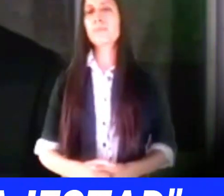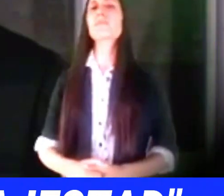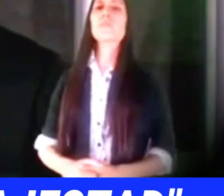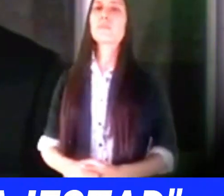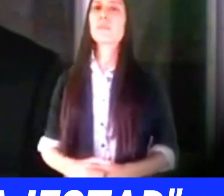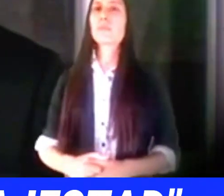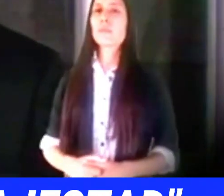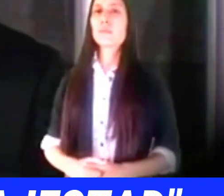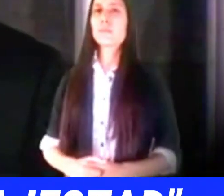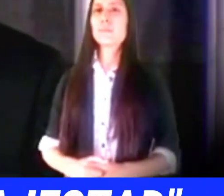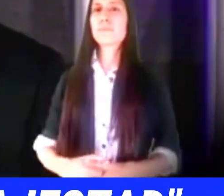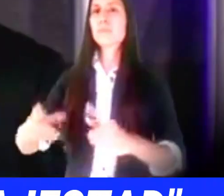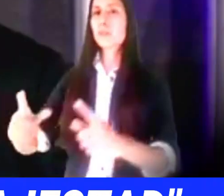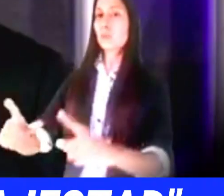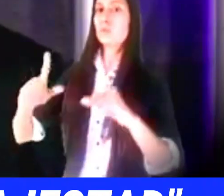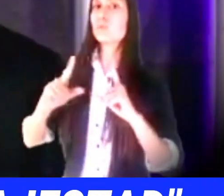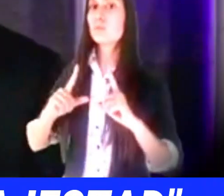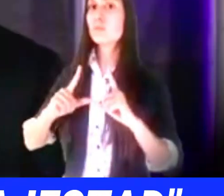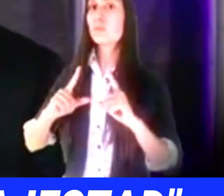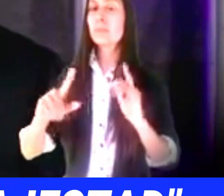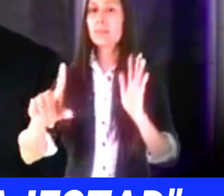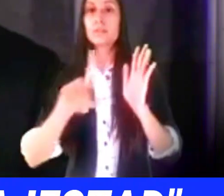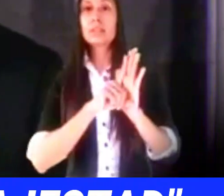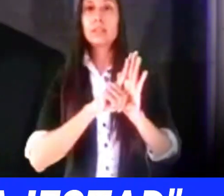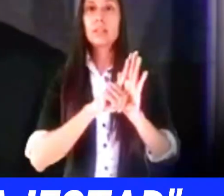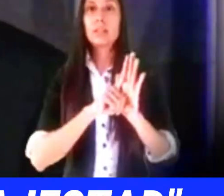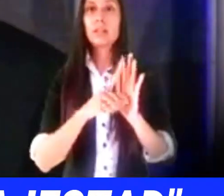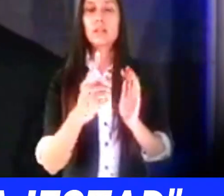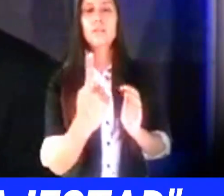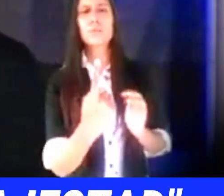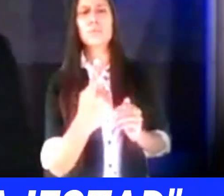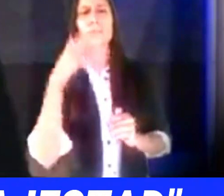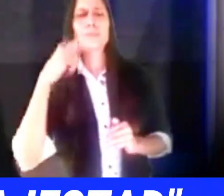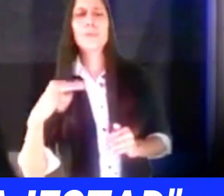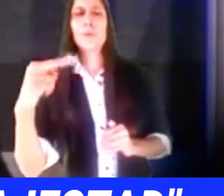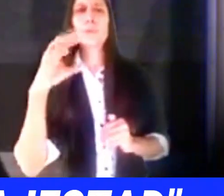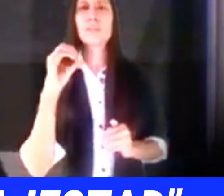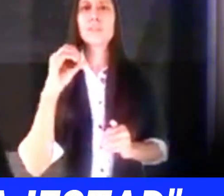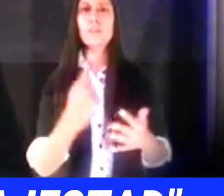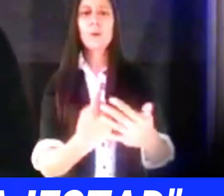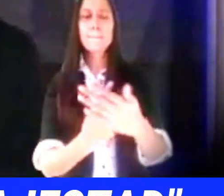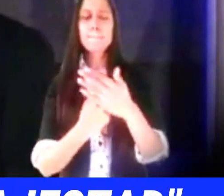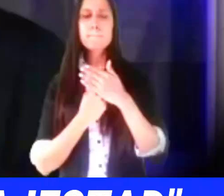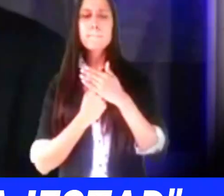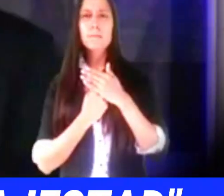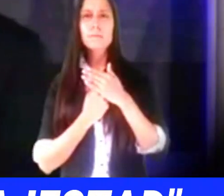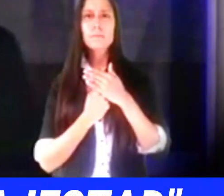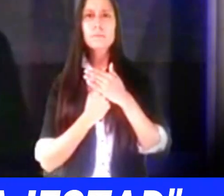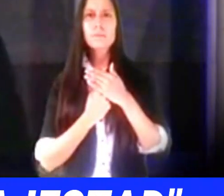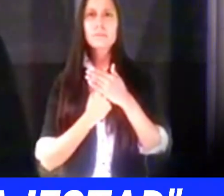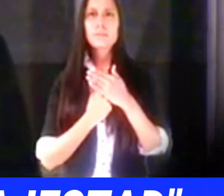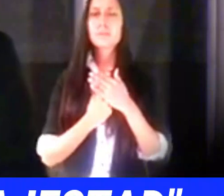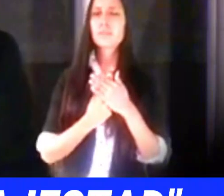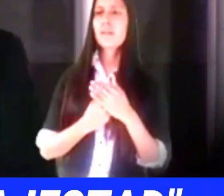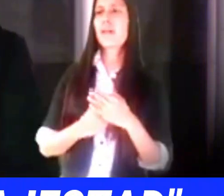bien esta tarde, le puso no solo nombre sino apellido, que